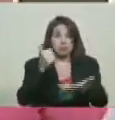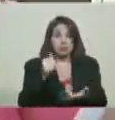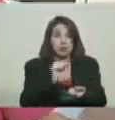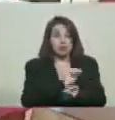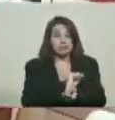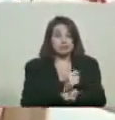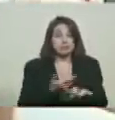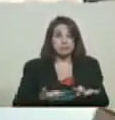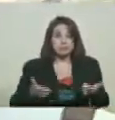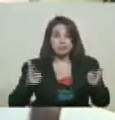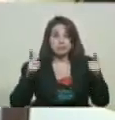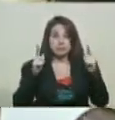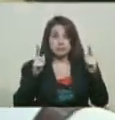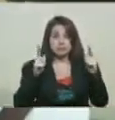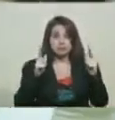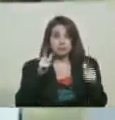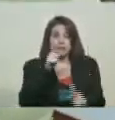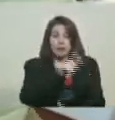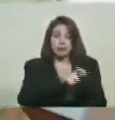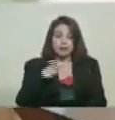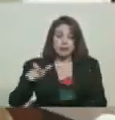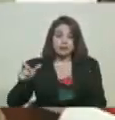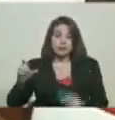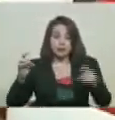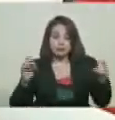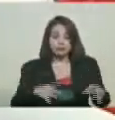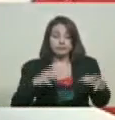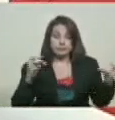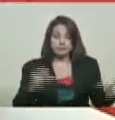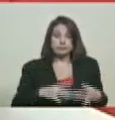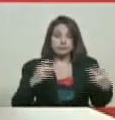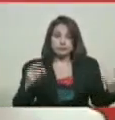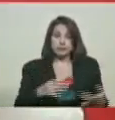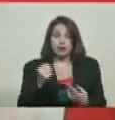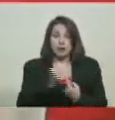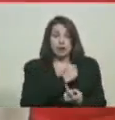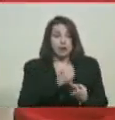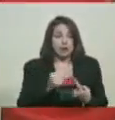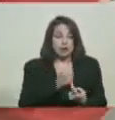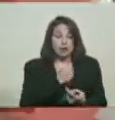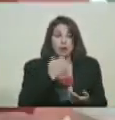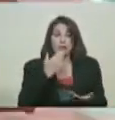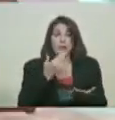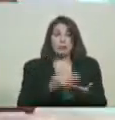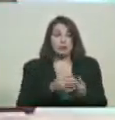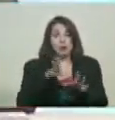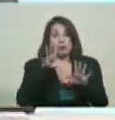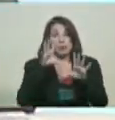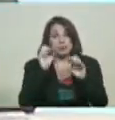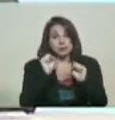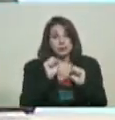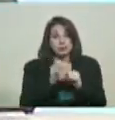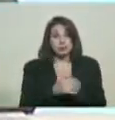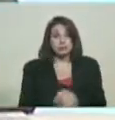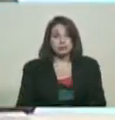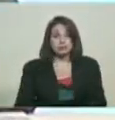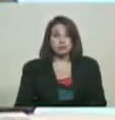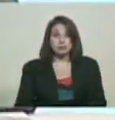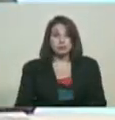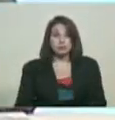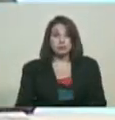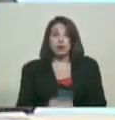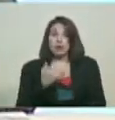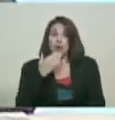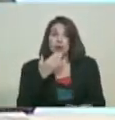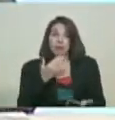hacia los actores políticos involucrados en la violencia pido la comprensión pido el